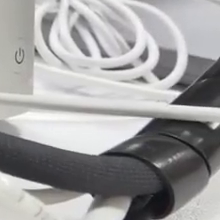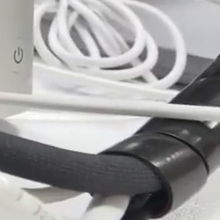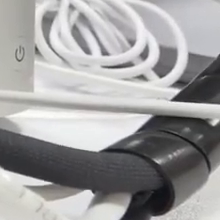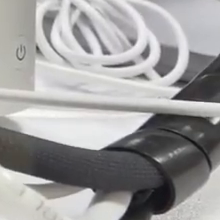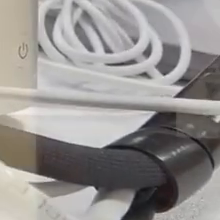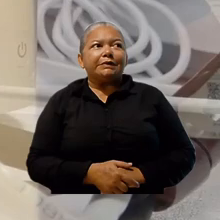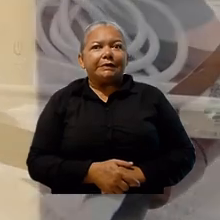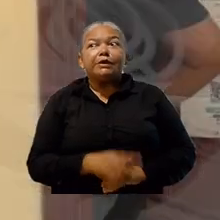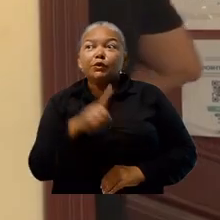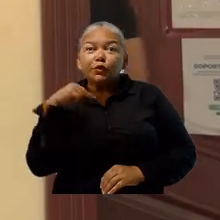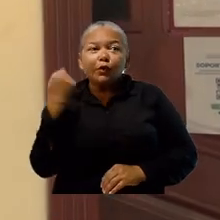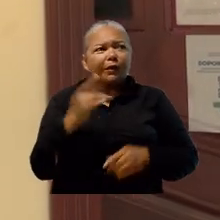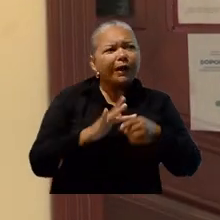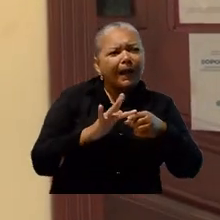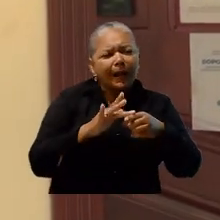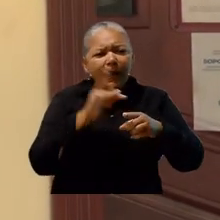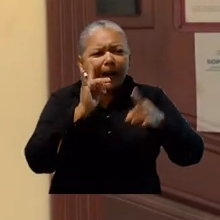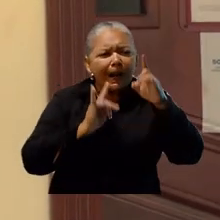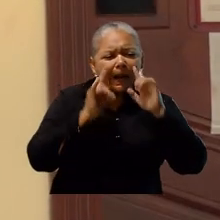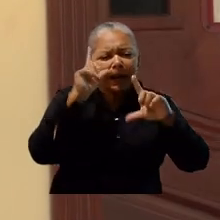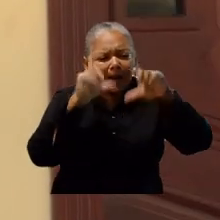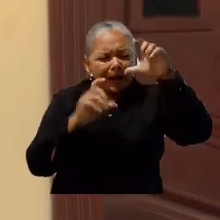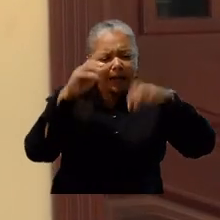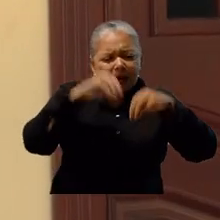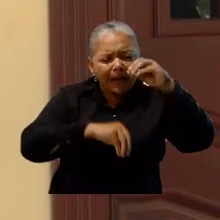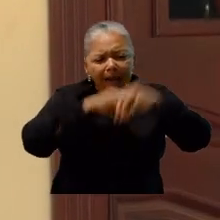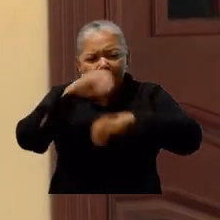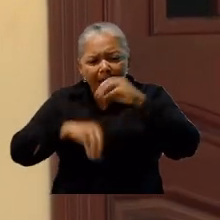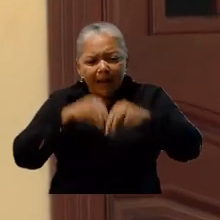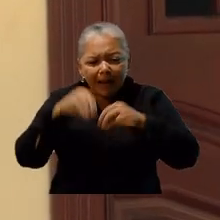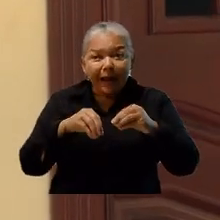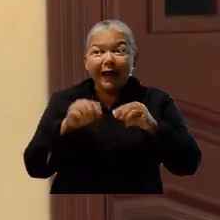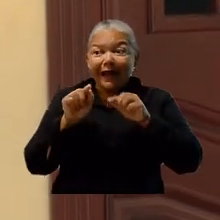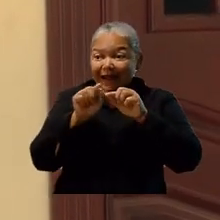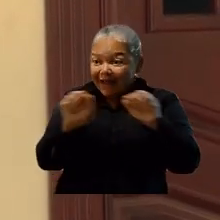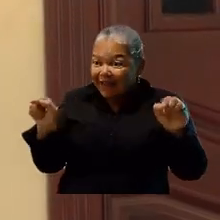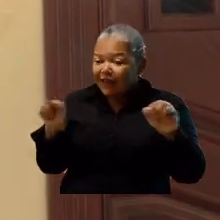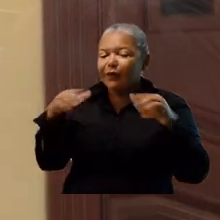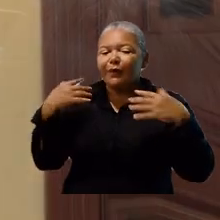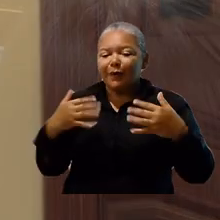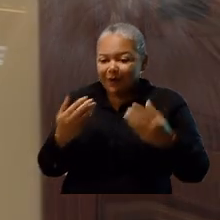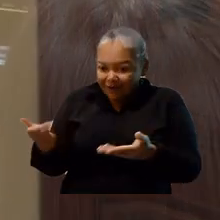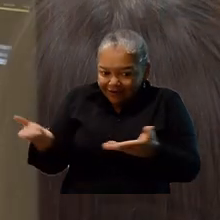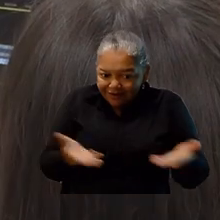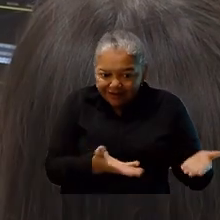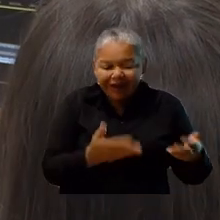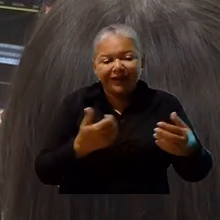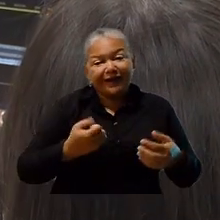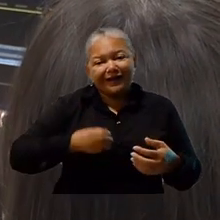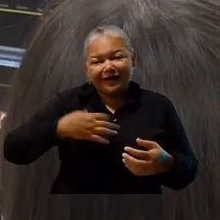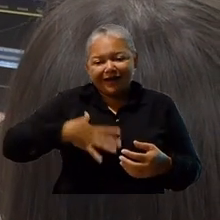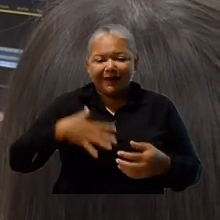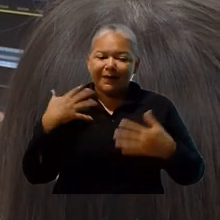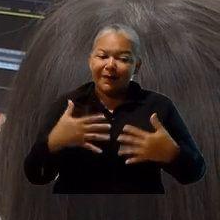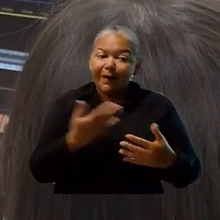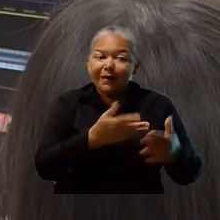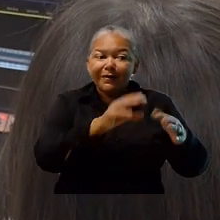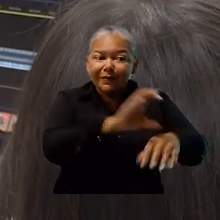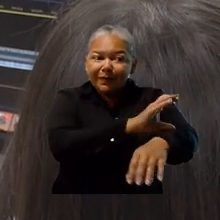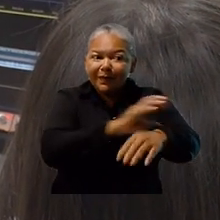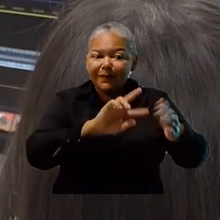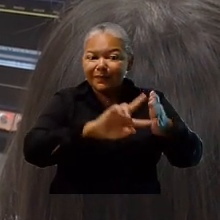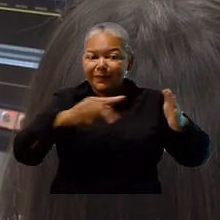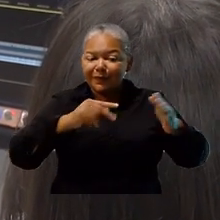software para los que hacen animaciones tesis de animaciones los que son animadores Me parece que esto es como un aporte muy significativo de